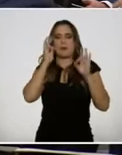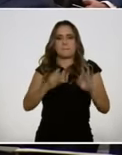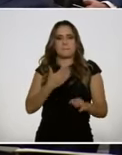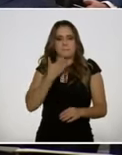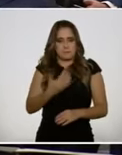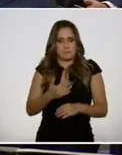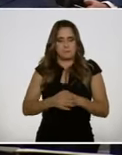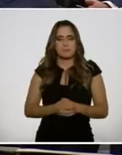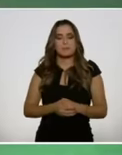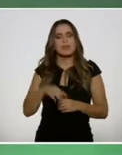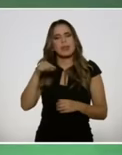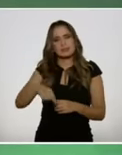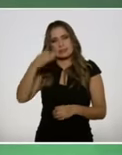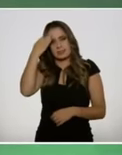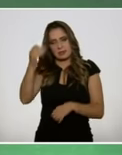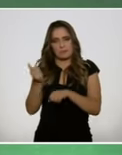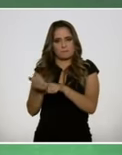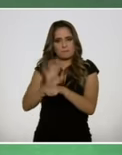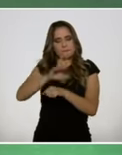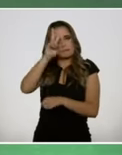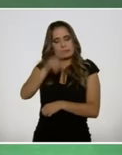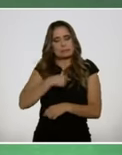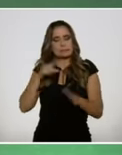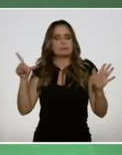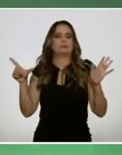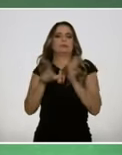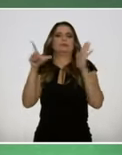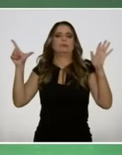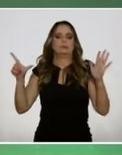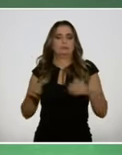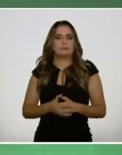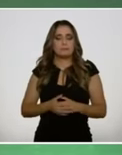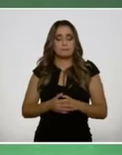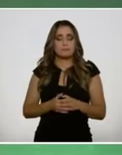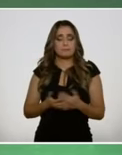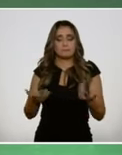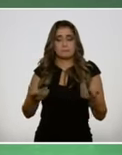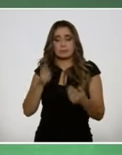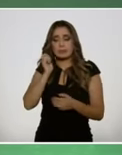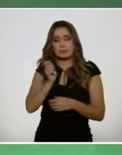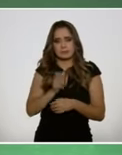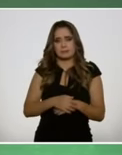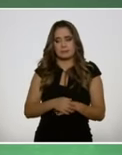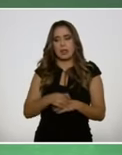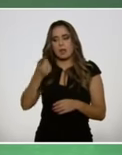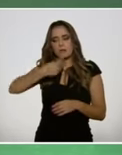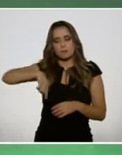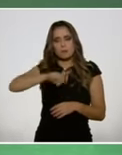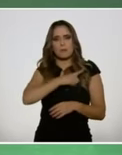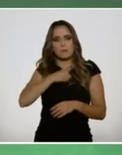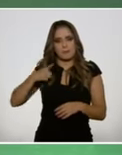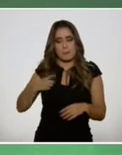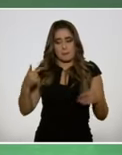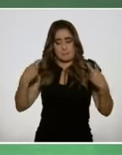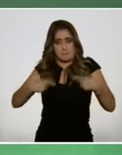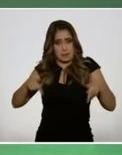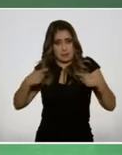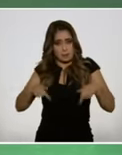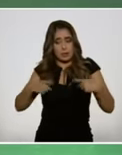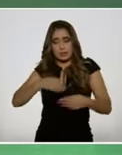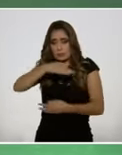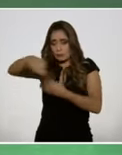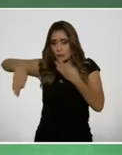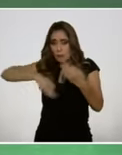duda alguna, la pandemia nos deja como aprendizaje que la importancia que tiene la participación de todos y de cada uno que integramos la sociedad